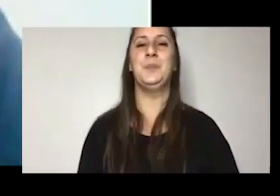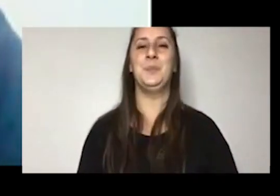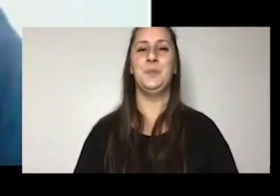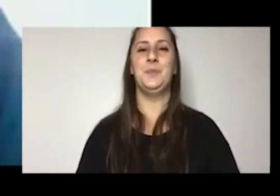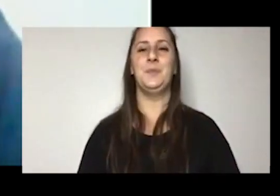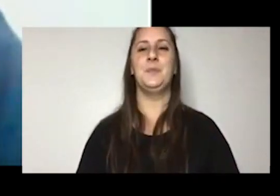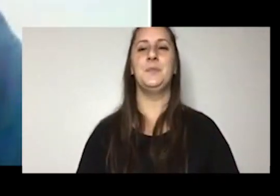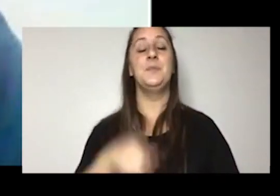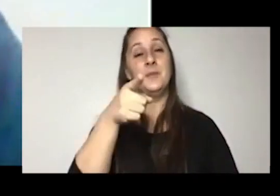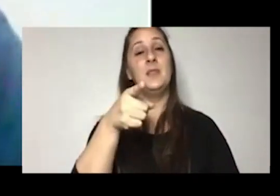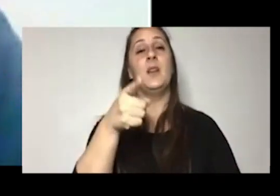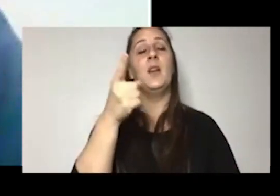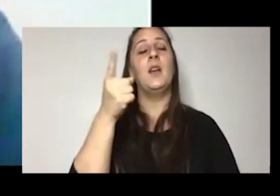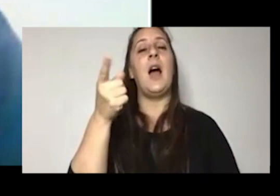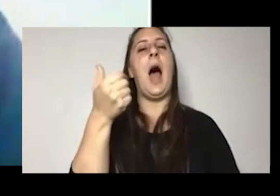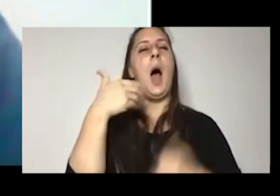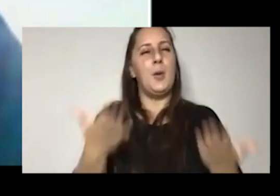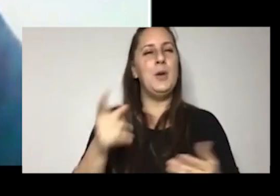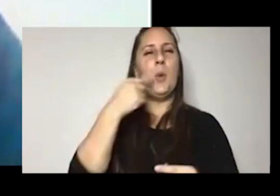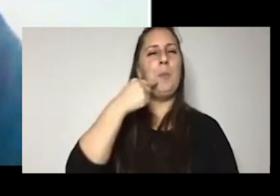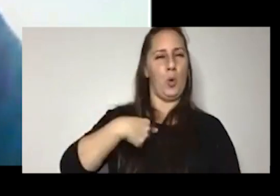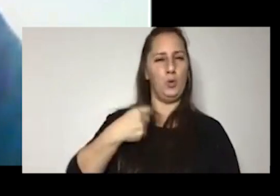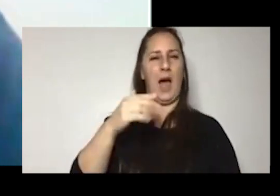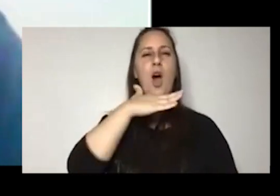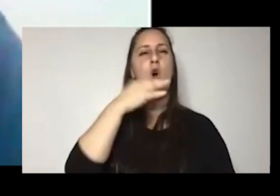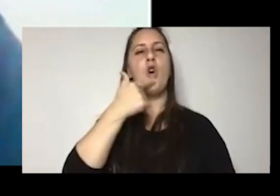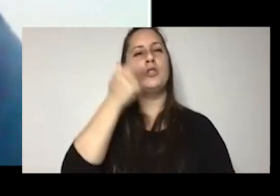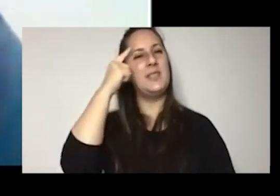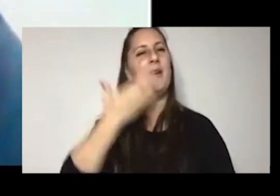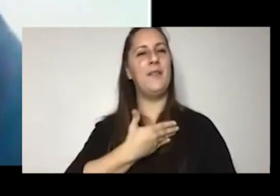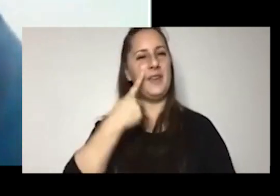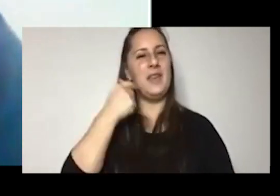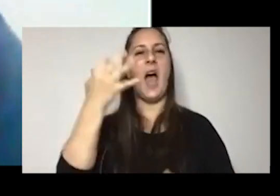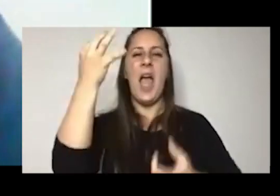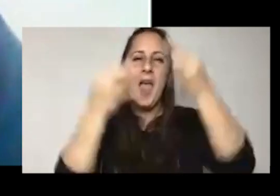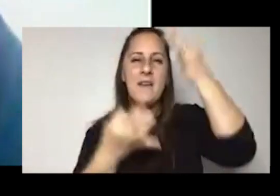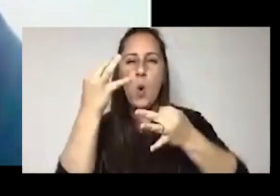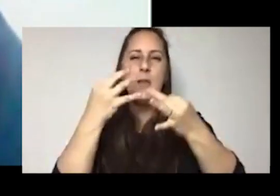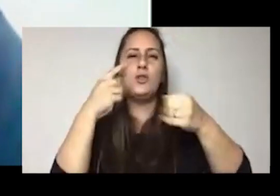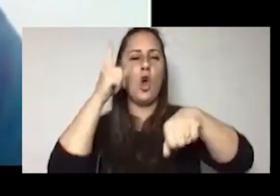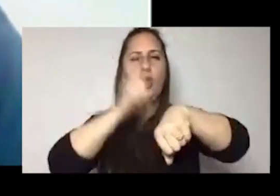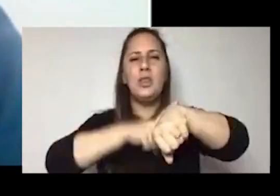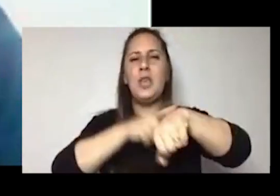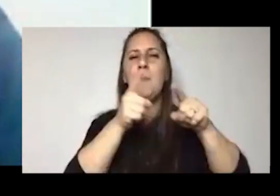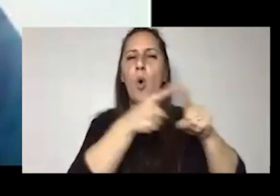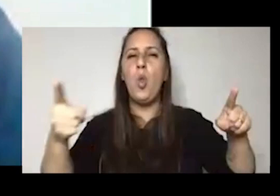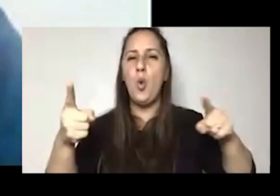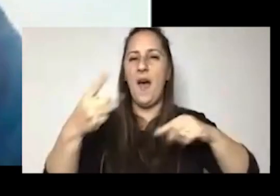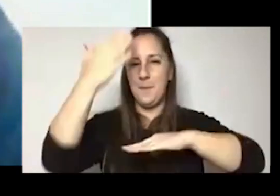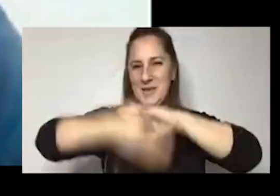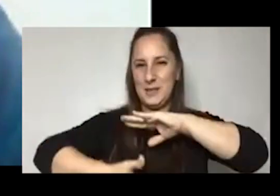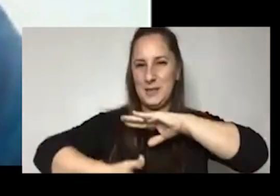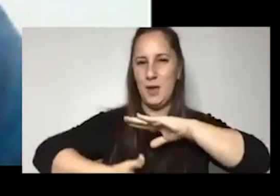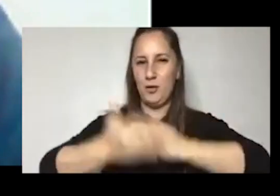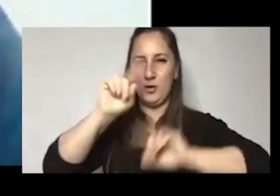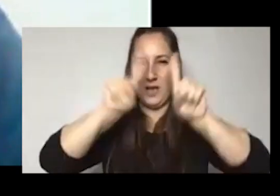dio un disparador que tiene que ver con las evaluaciones y el tiempo de vigencia de los certificados únicos de discapacidad, vale